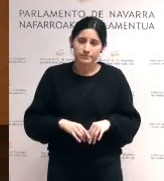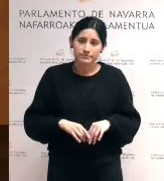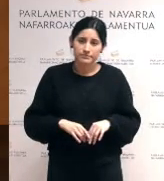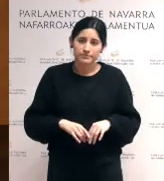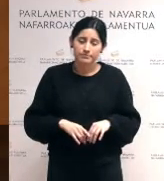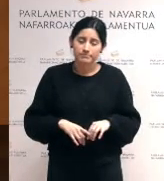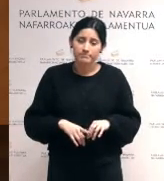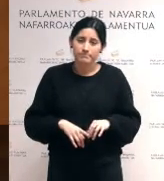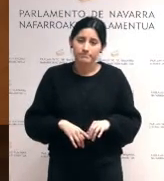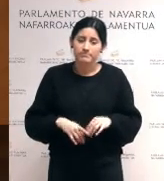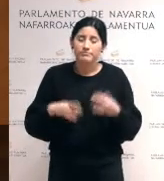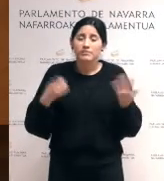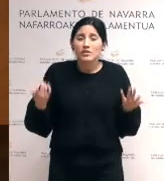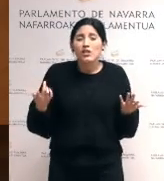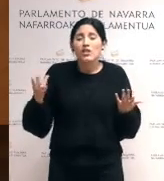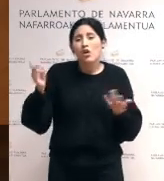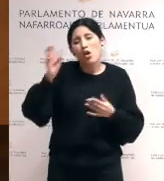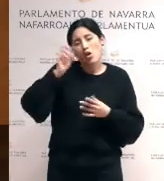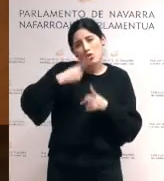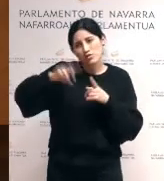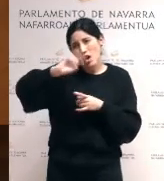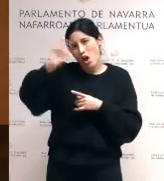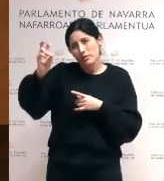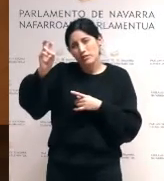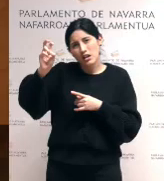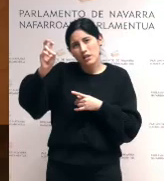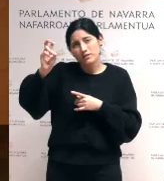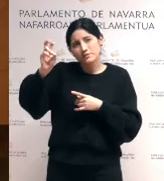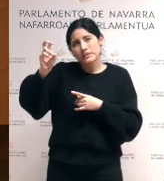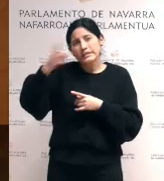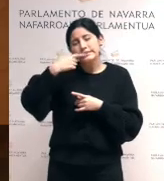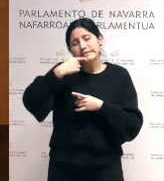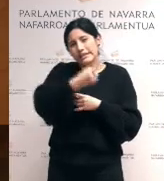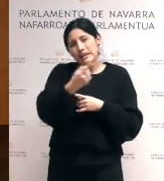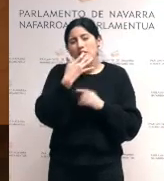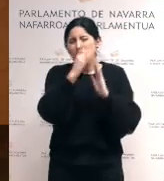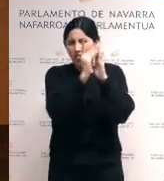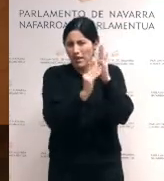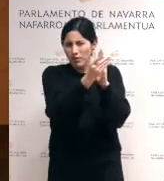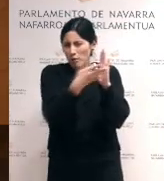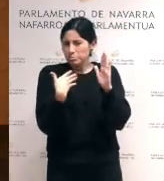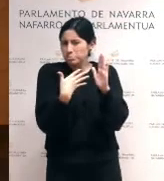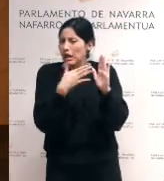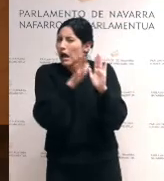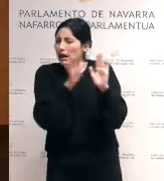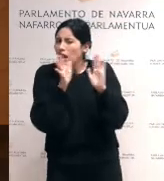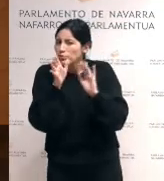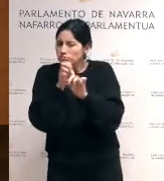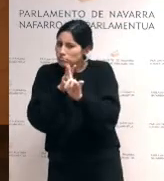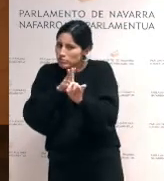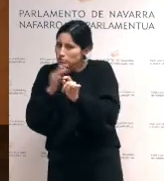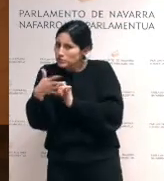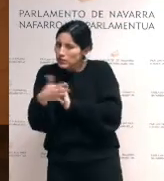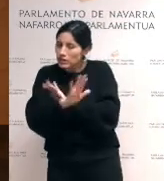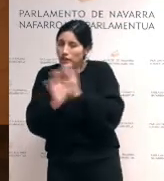la percepción de los datos y que la percepción de los navarros no es mala. ¿Verdad, señora Jurió? Usted se agarró a eso en la interpelación